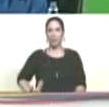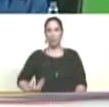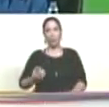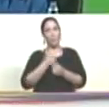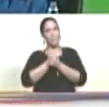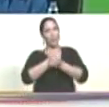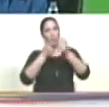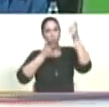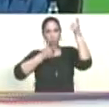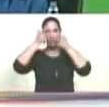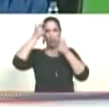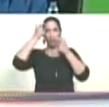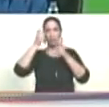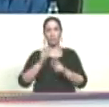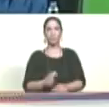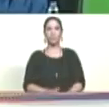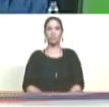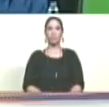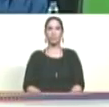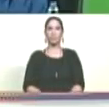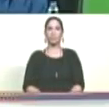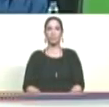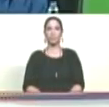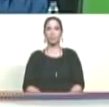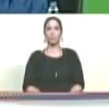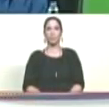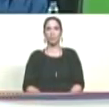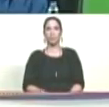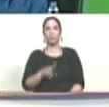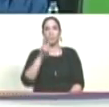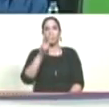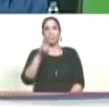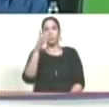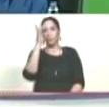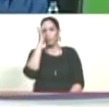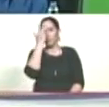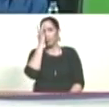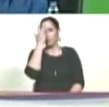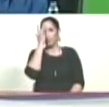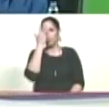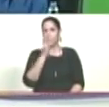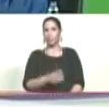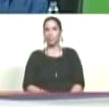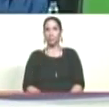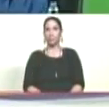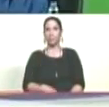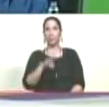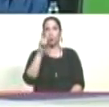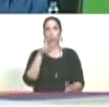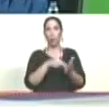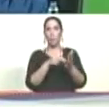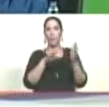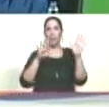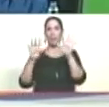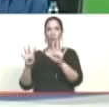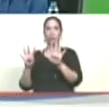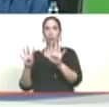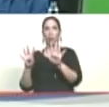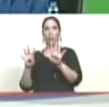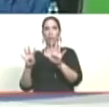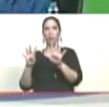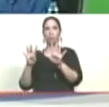comandante Hugo Chávez Frías. Y el 2 de febrero del 2019, ahorita, entre unos